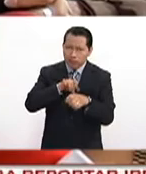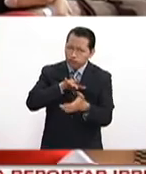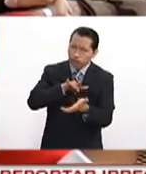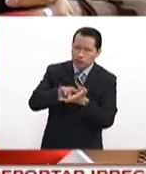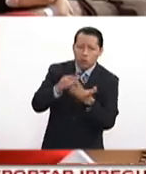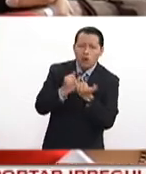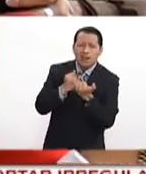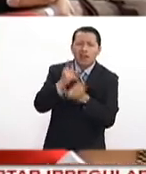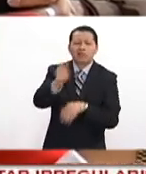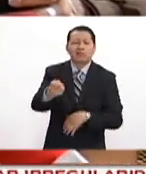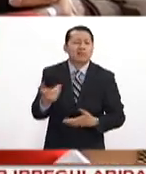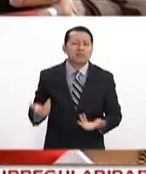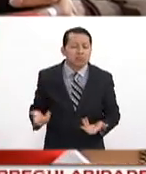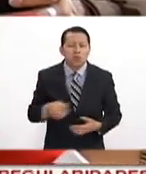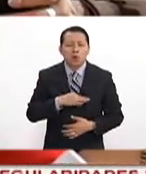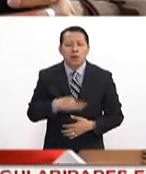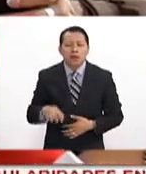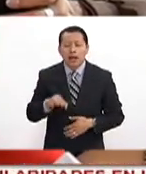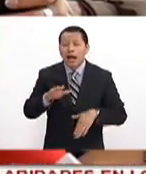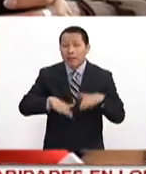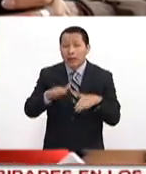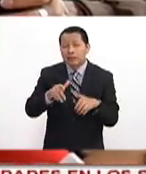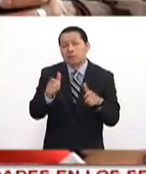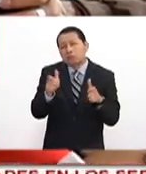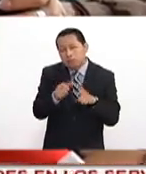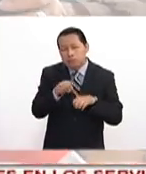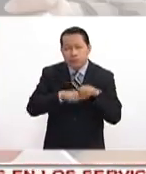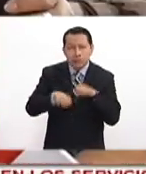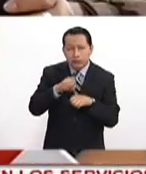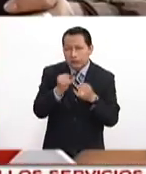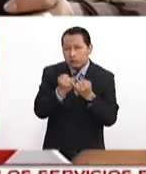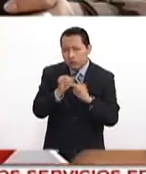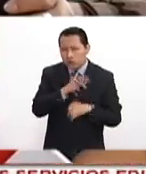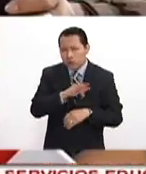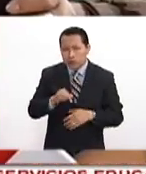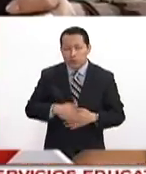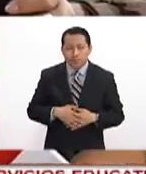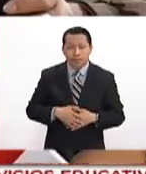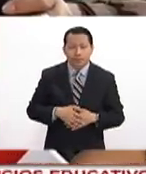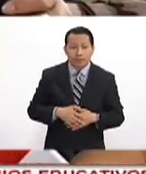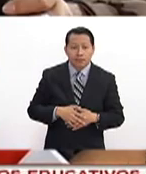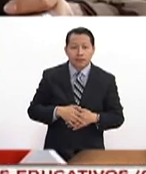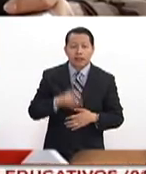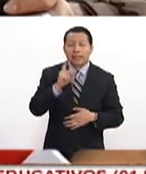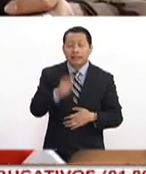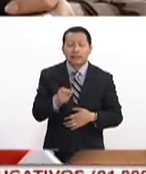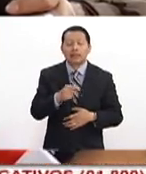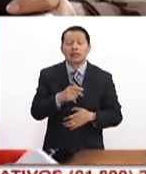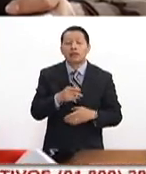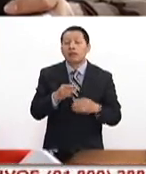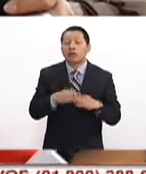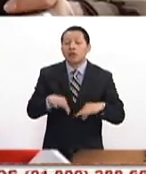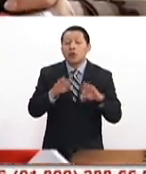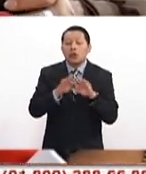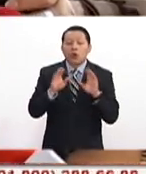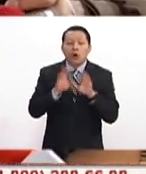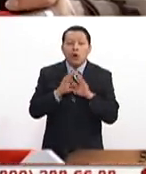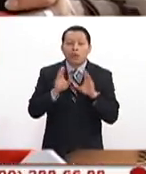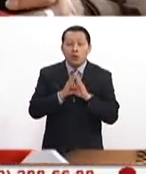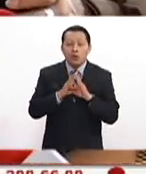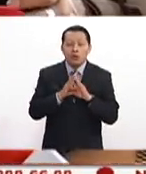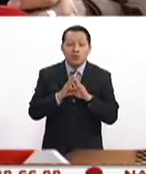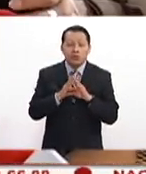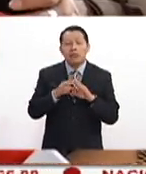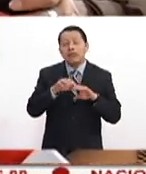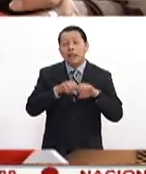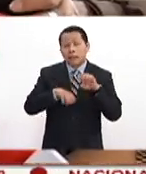que incluso son pequeños empresarios independientes. Trabajo inmediato de conectar pequeñas o más